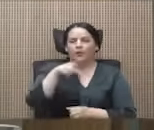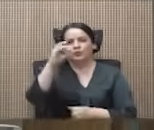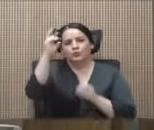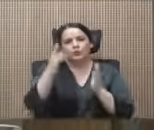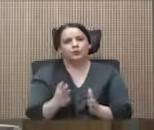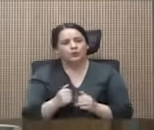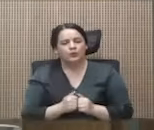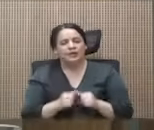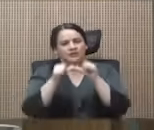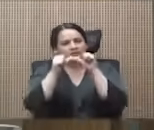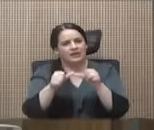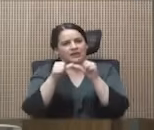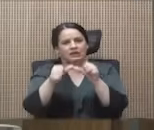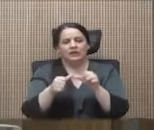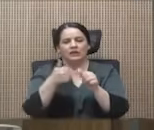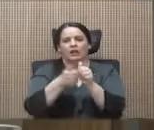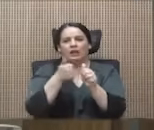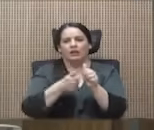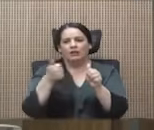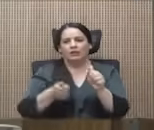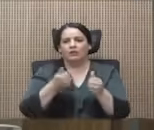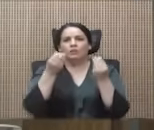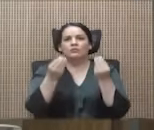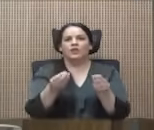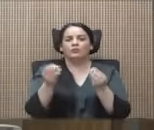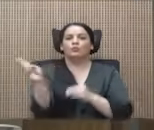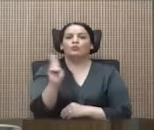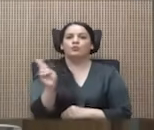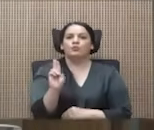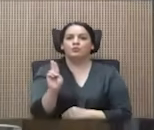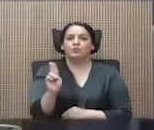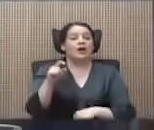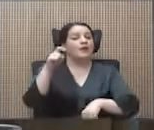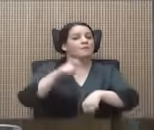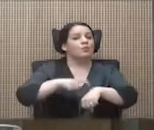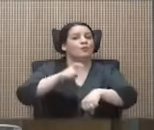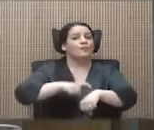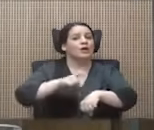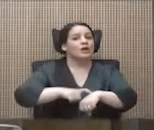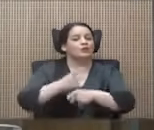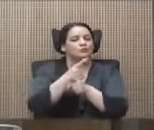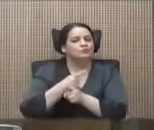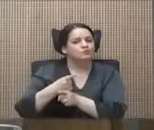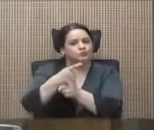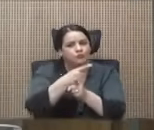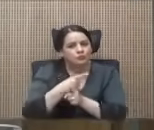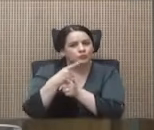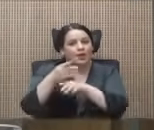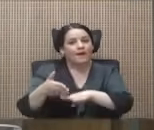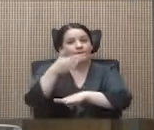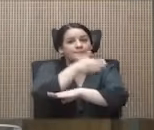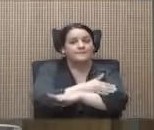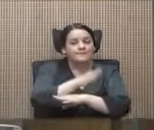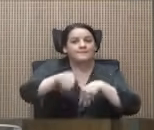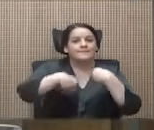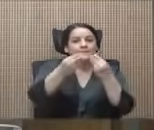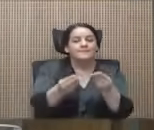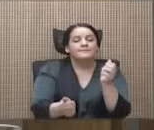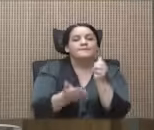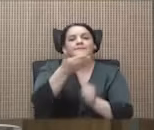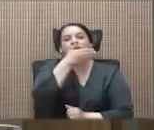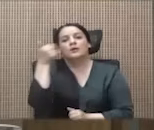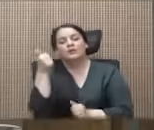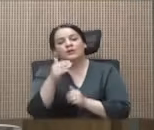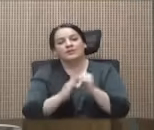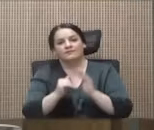a seguir atrasando lo que tanto urge. Es el momento de corregir, avanzar y darle mucho mejor